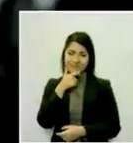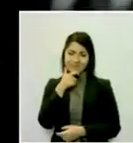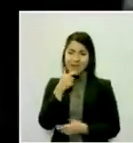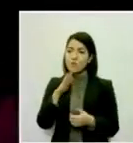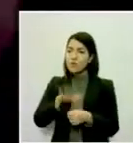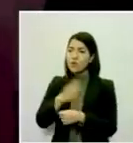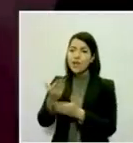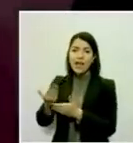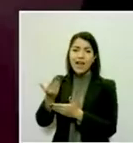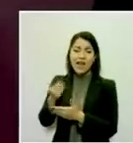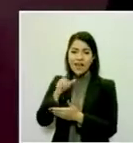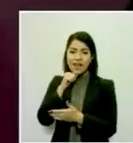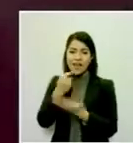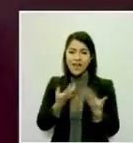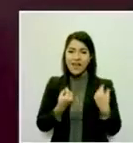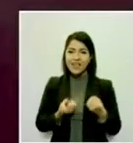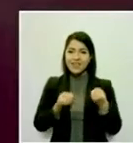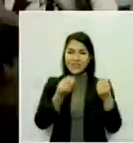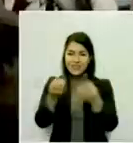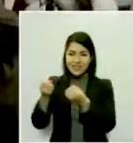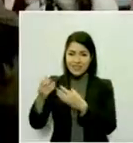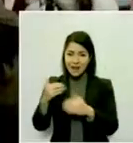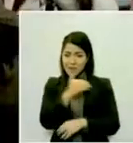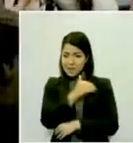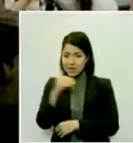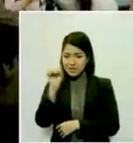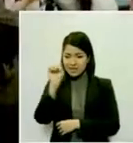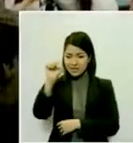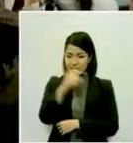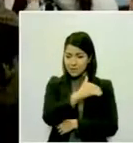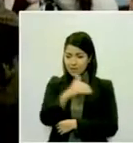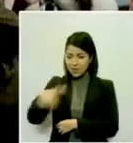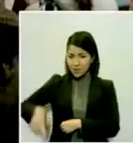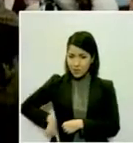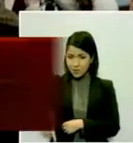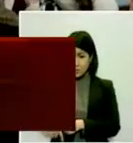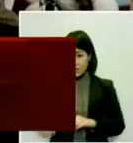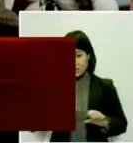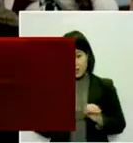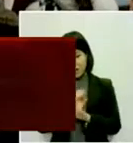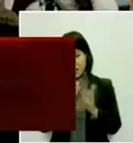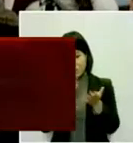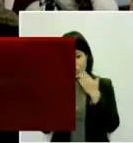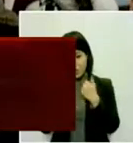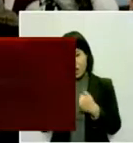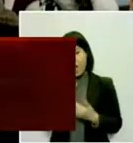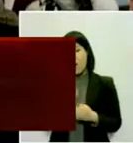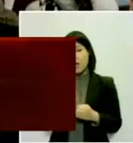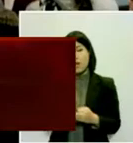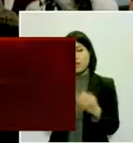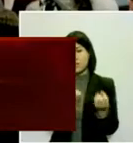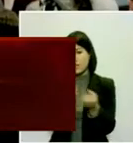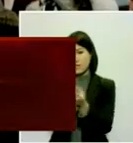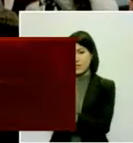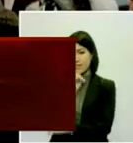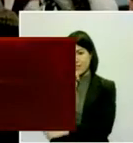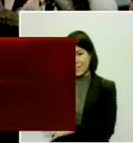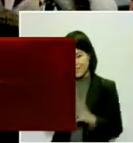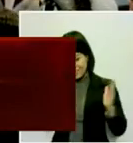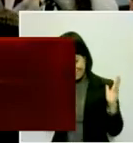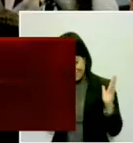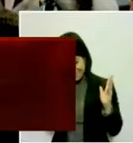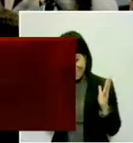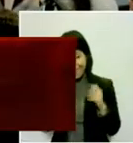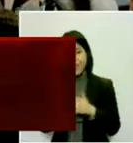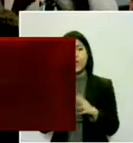Es que antes repartían las plazas, ¿no? La mitad del sindicato, la mitad del gobierno. Si no le tocó a David, quiere decir que ahora no hubo reparto. Bueno.